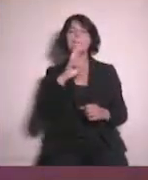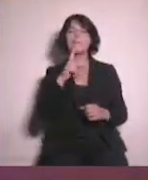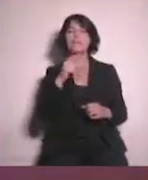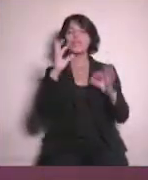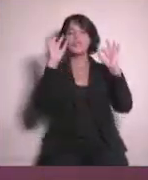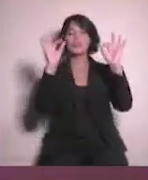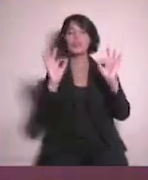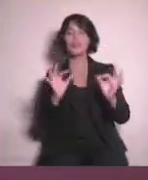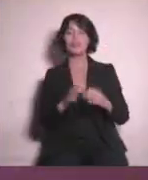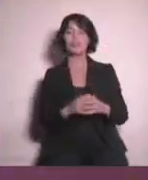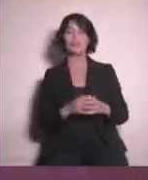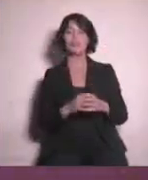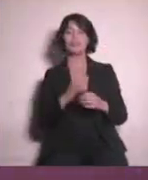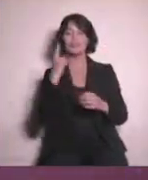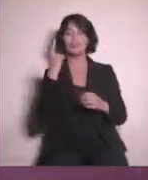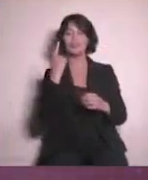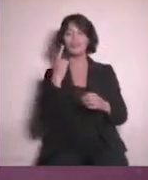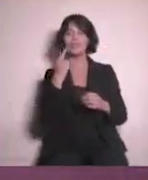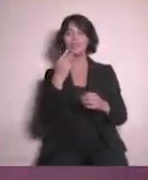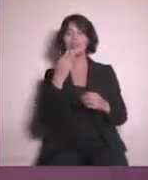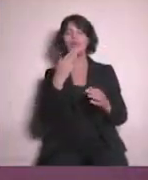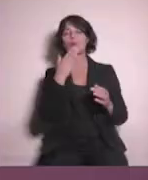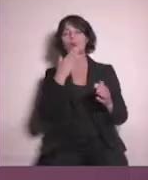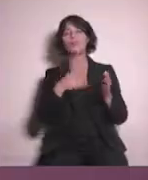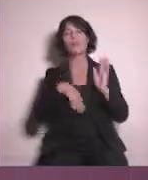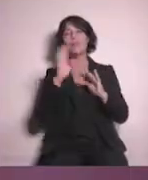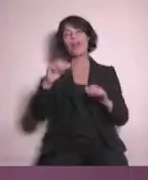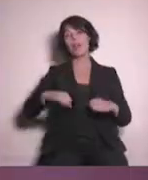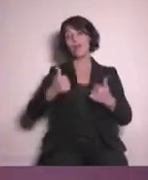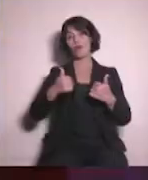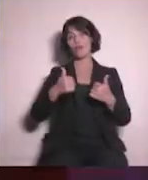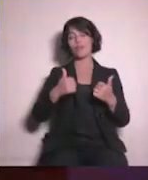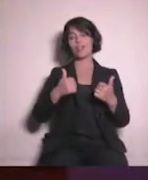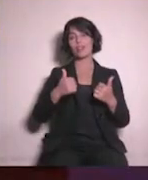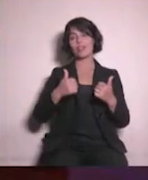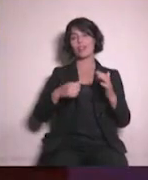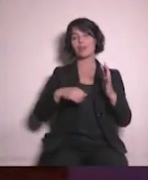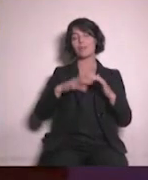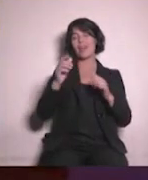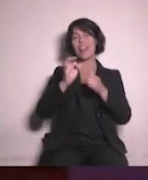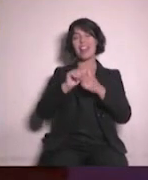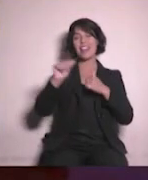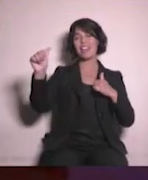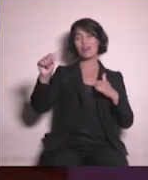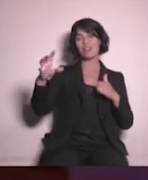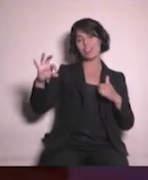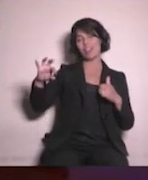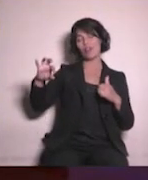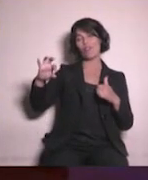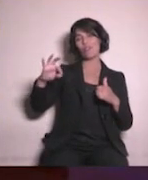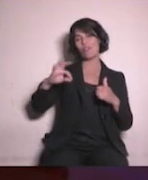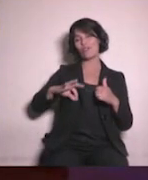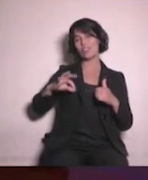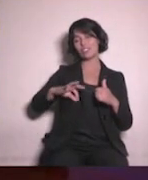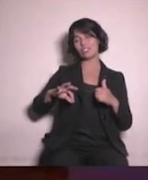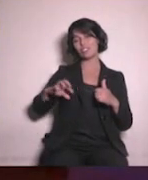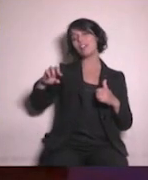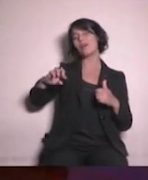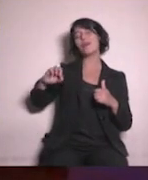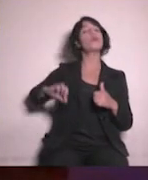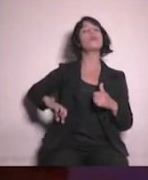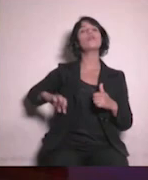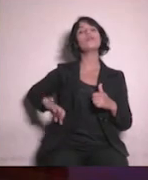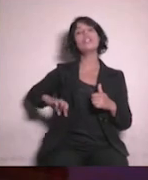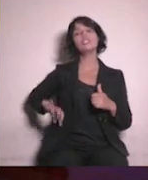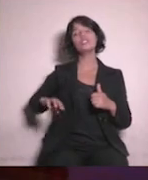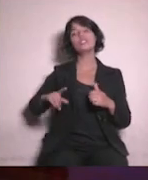normalmente, uno, mientras más joven y más lejos de la edad de jubilación está, el fondo debe ser más